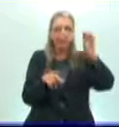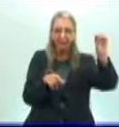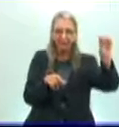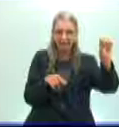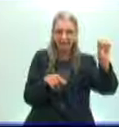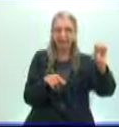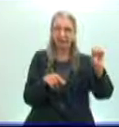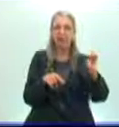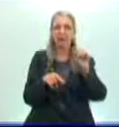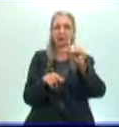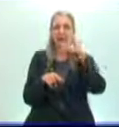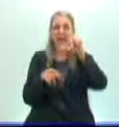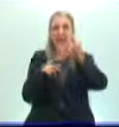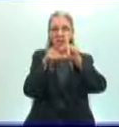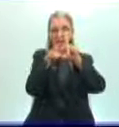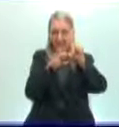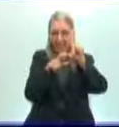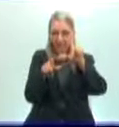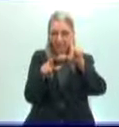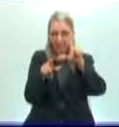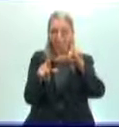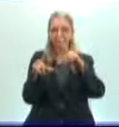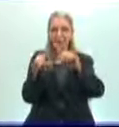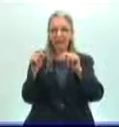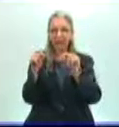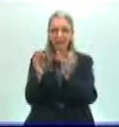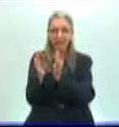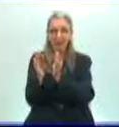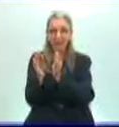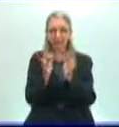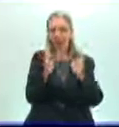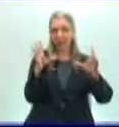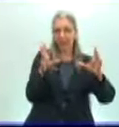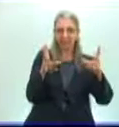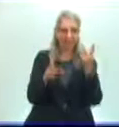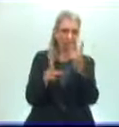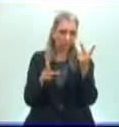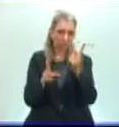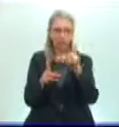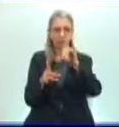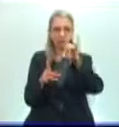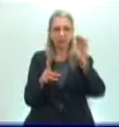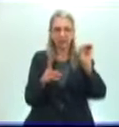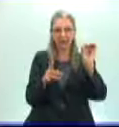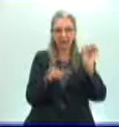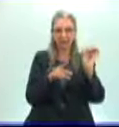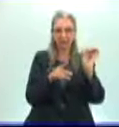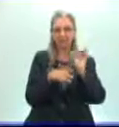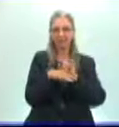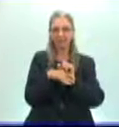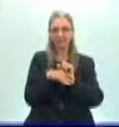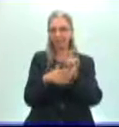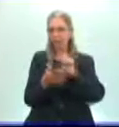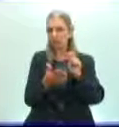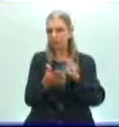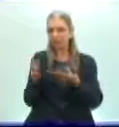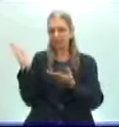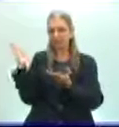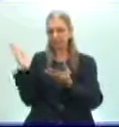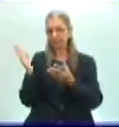ángulo del triángulo pequeño, que es igual a 90 grados. Ahí se los muestro. Y le doy un breve tiempo para que tomen alguna nota al respecto.